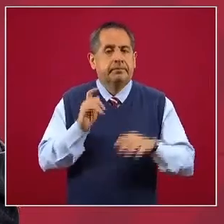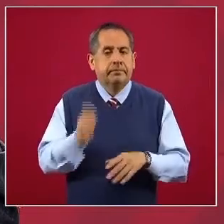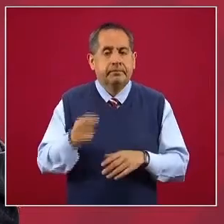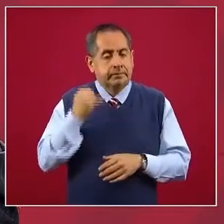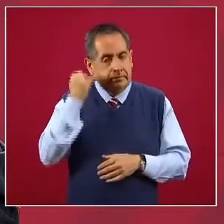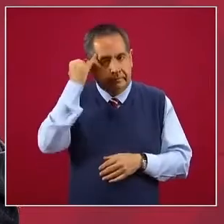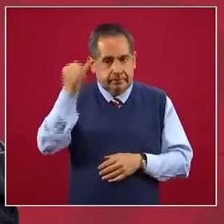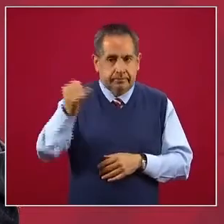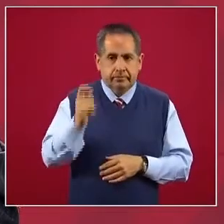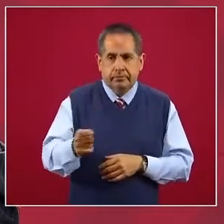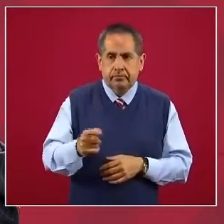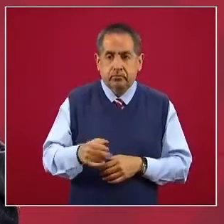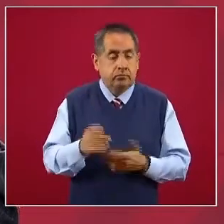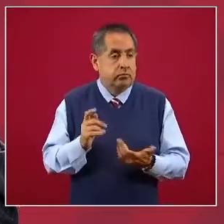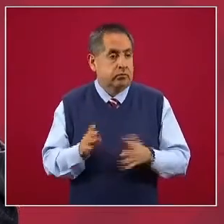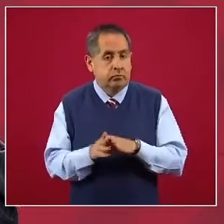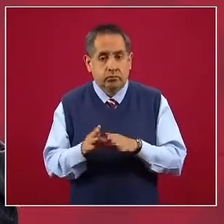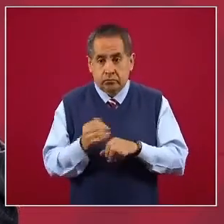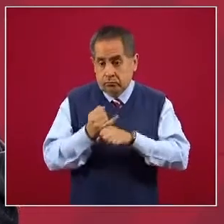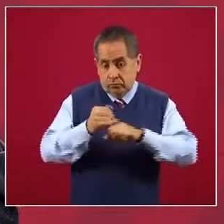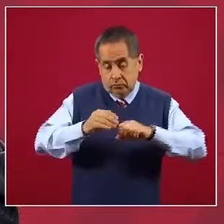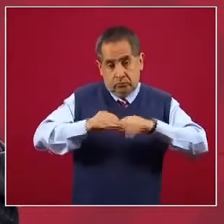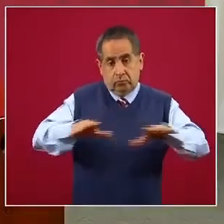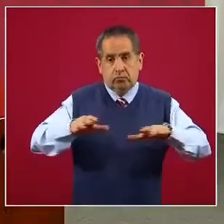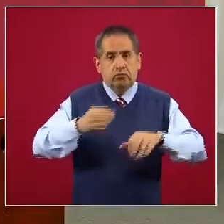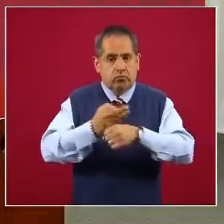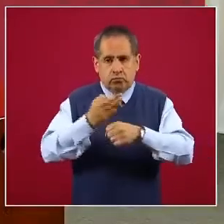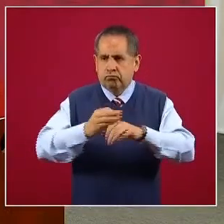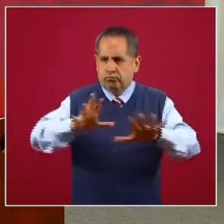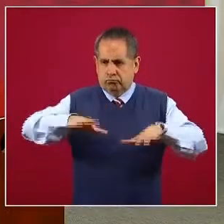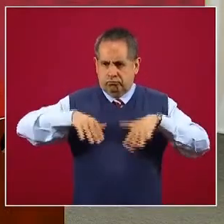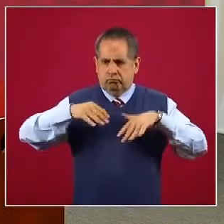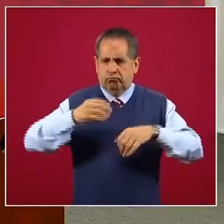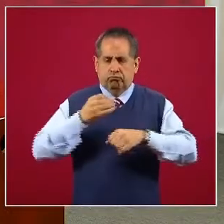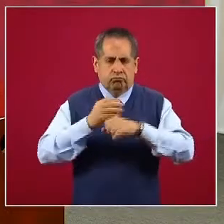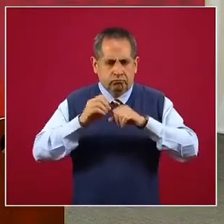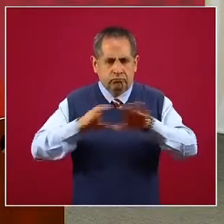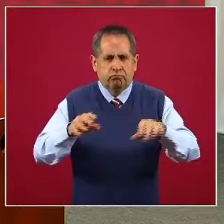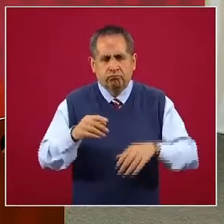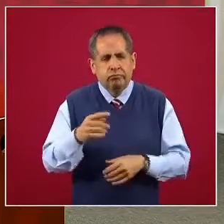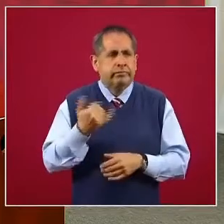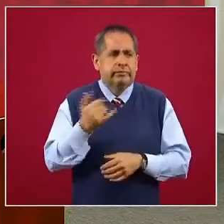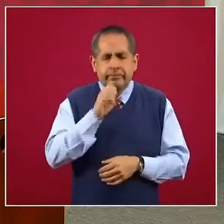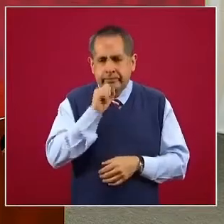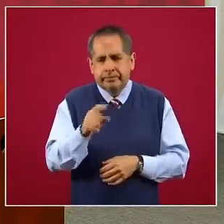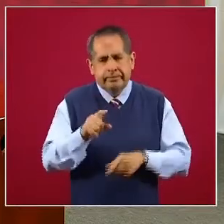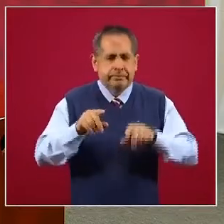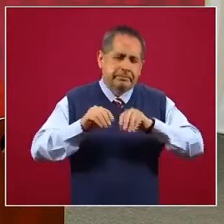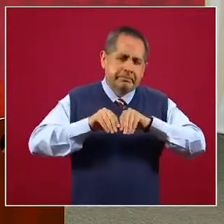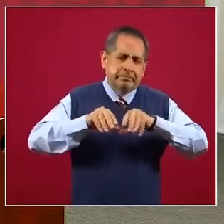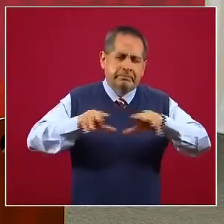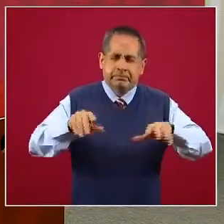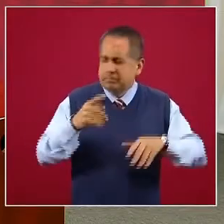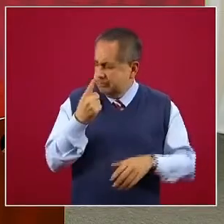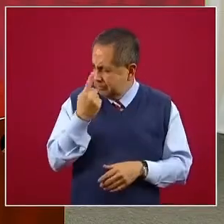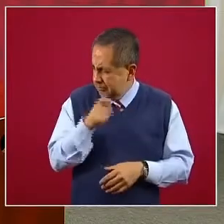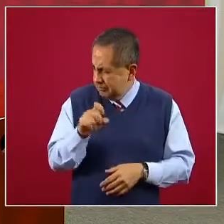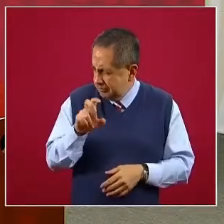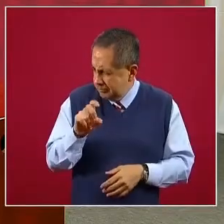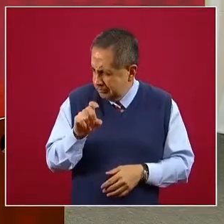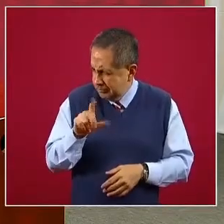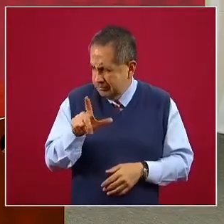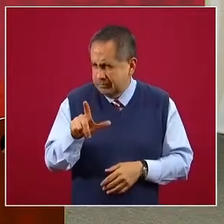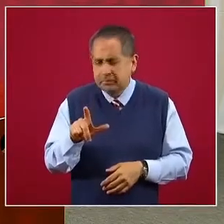la idea de que la información que se presenta en este foro, en estas más de 136, creo que hoy cumplimos